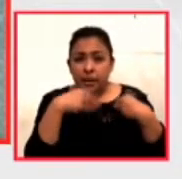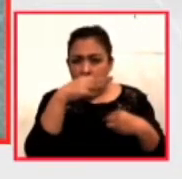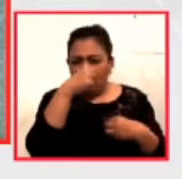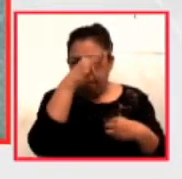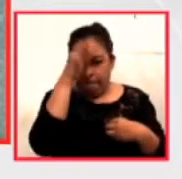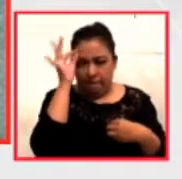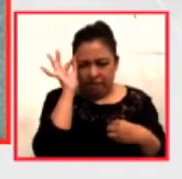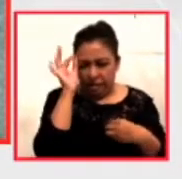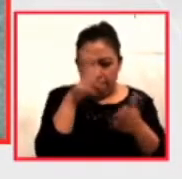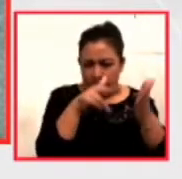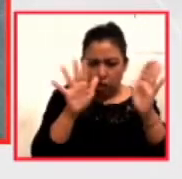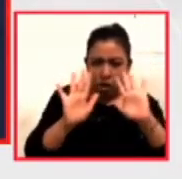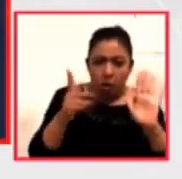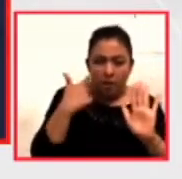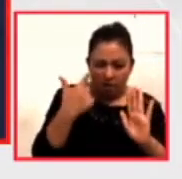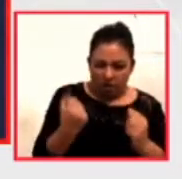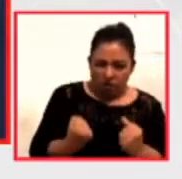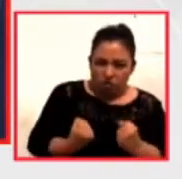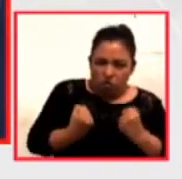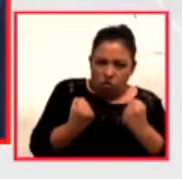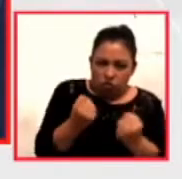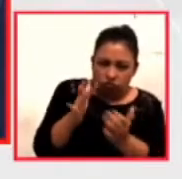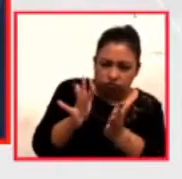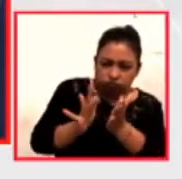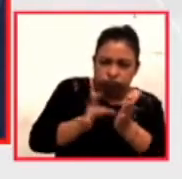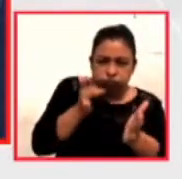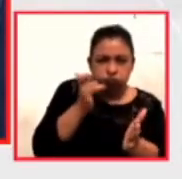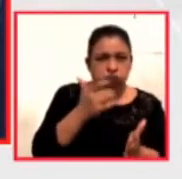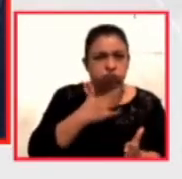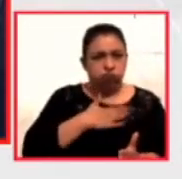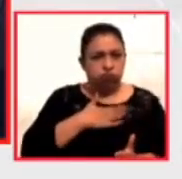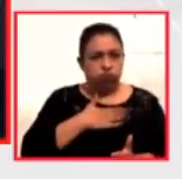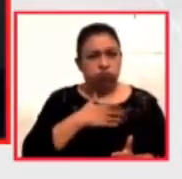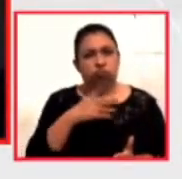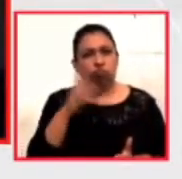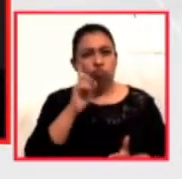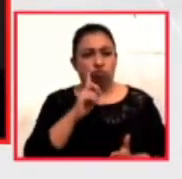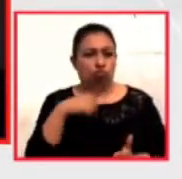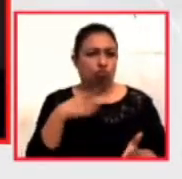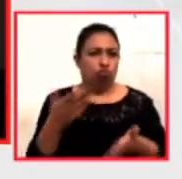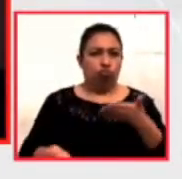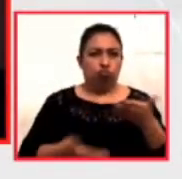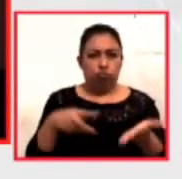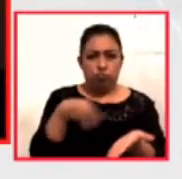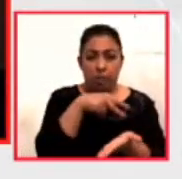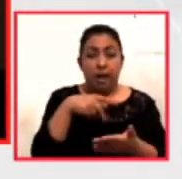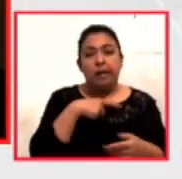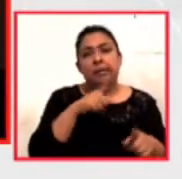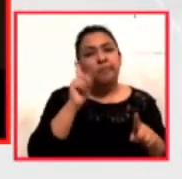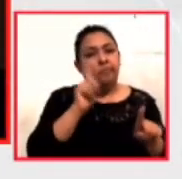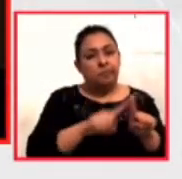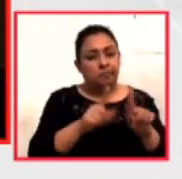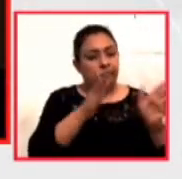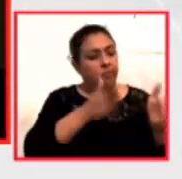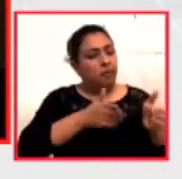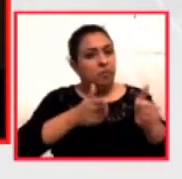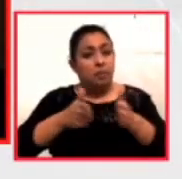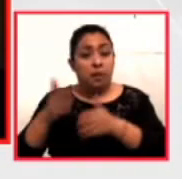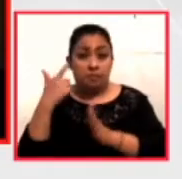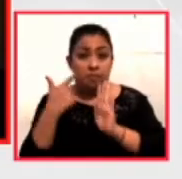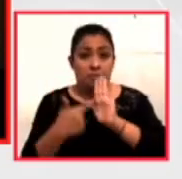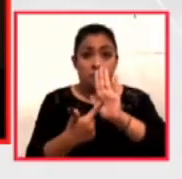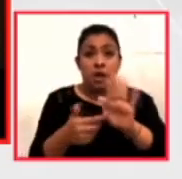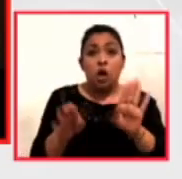pero sí refleja su fuerza y la inspiración que le genera a la primera bailarina. En distintos momentos, Elisa Carrillo ha mostrado